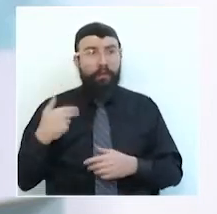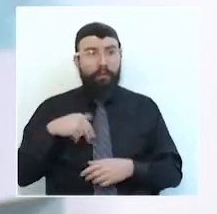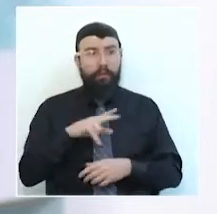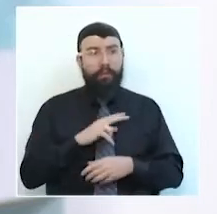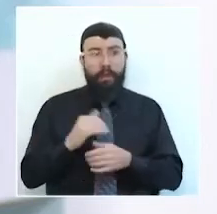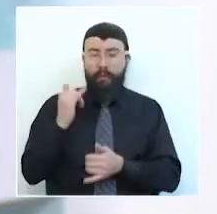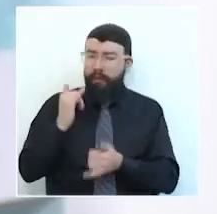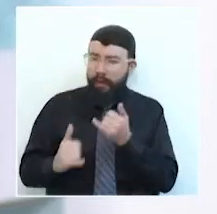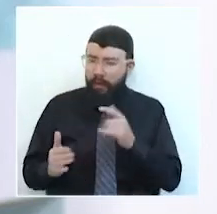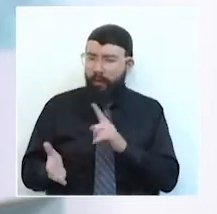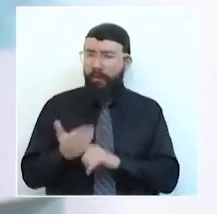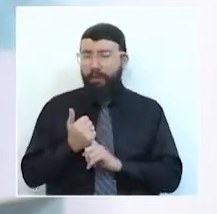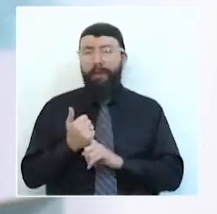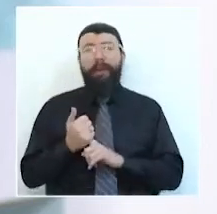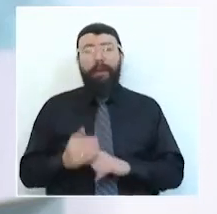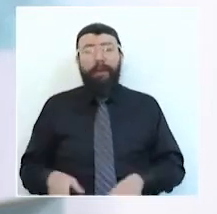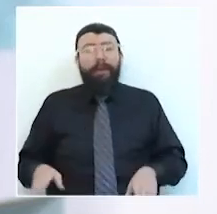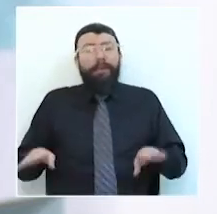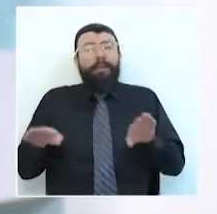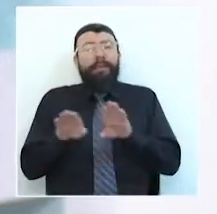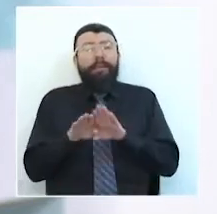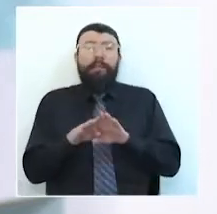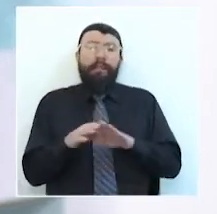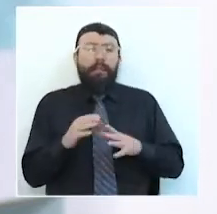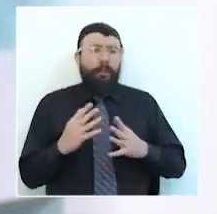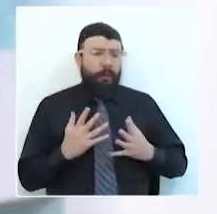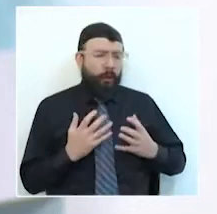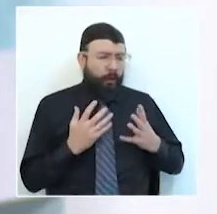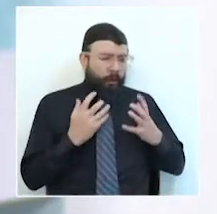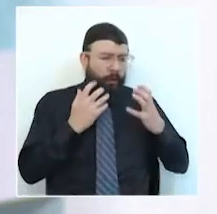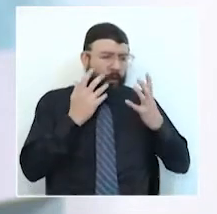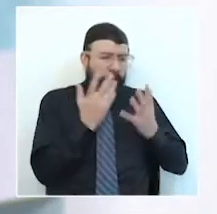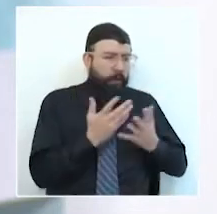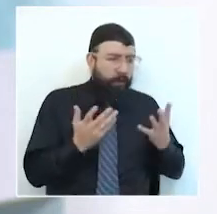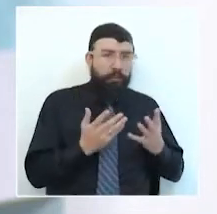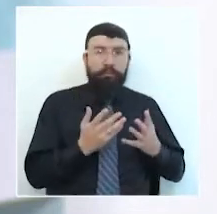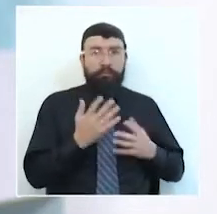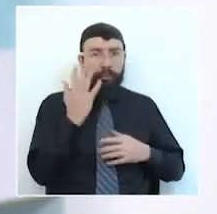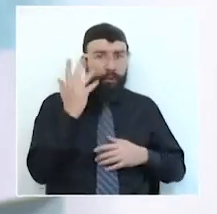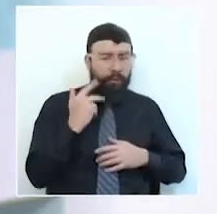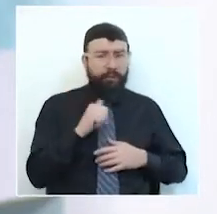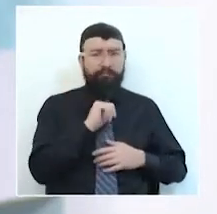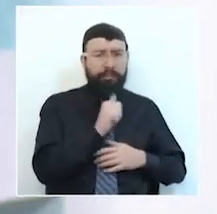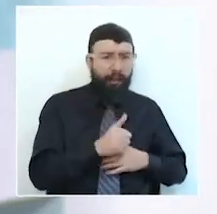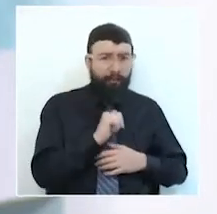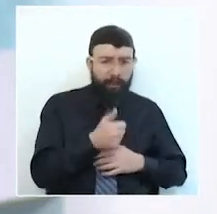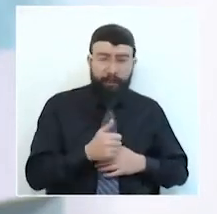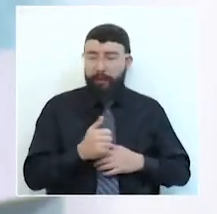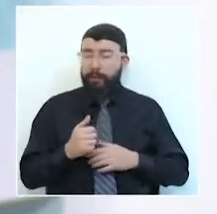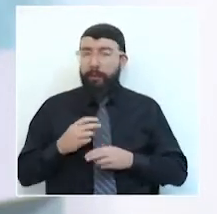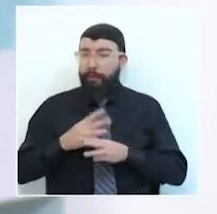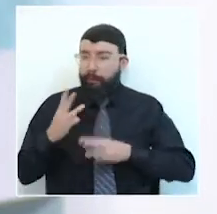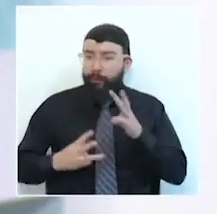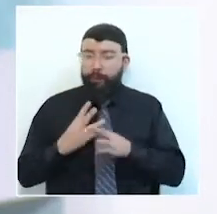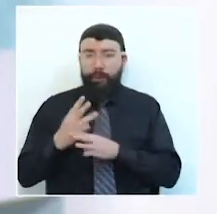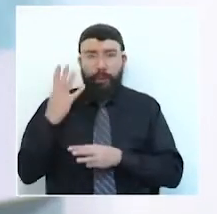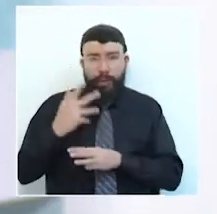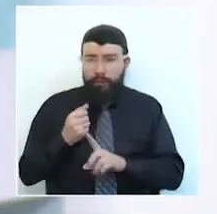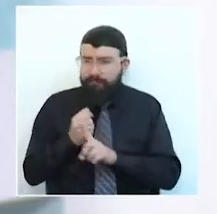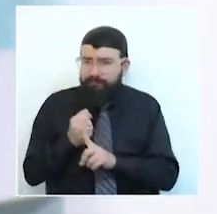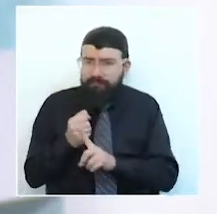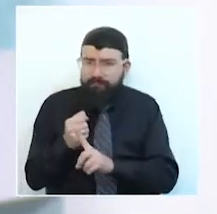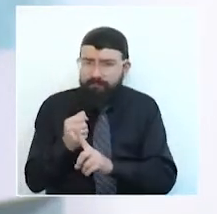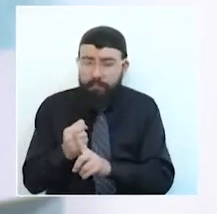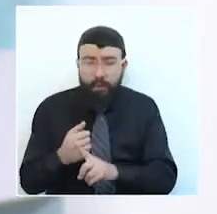ese equilibrio el estrés cada día va a ser más exigente del mundo cada día va a seguir más exigente y si no